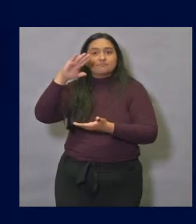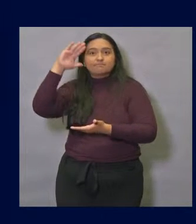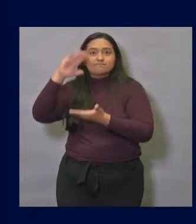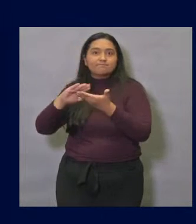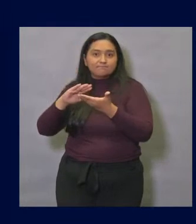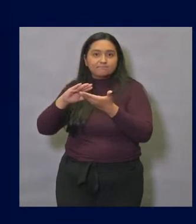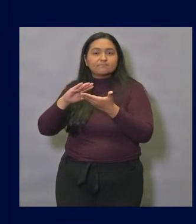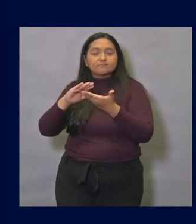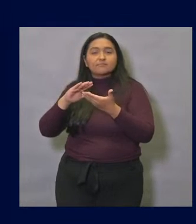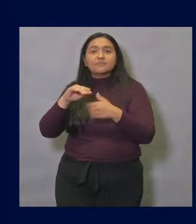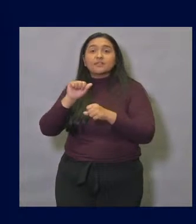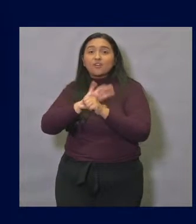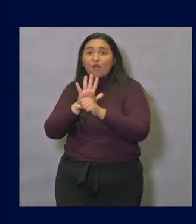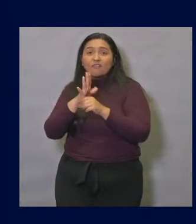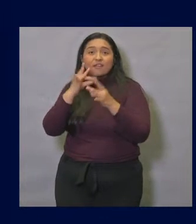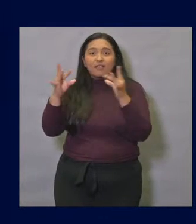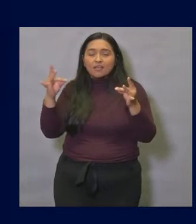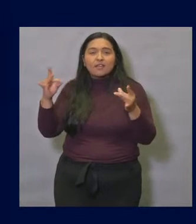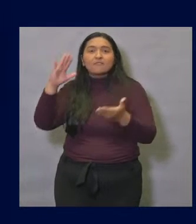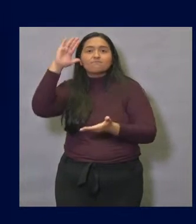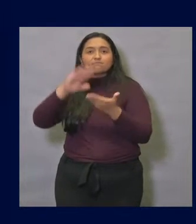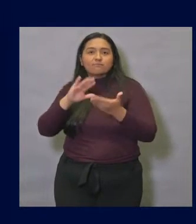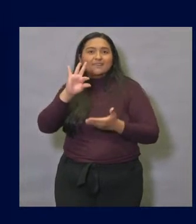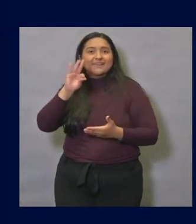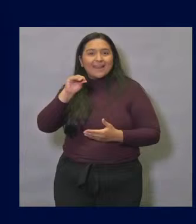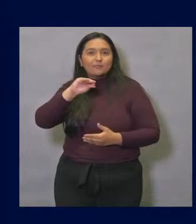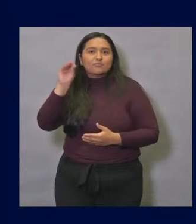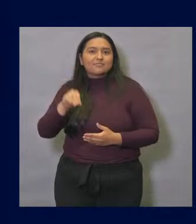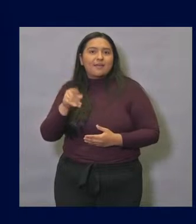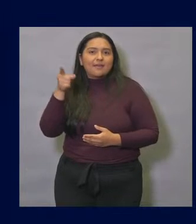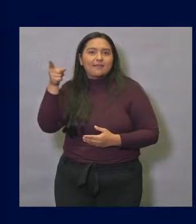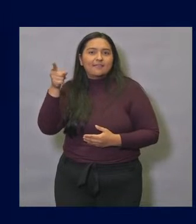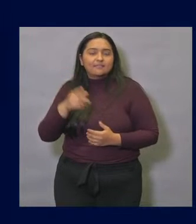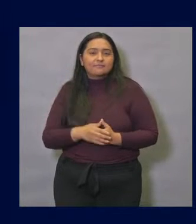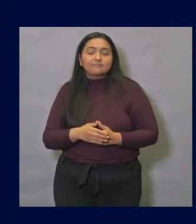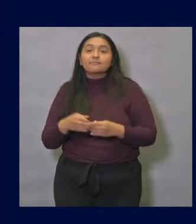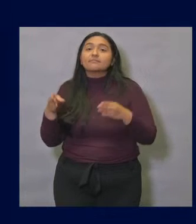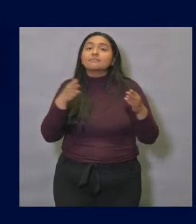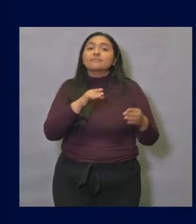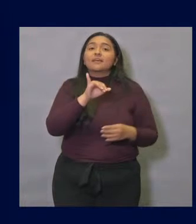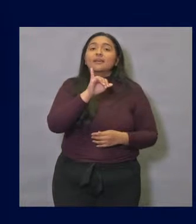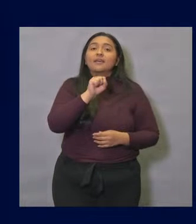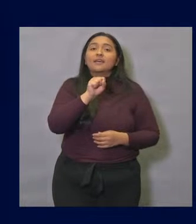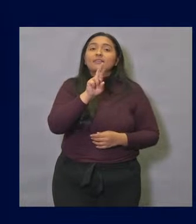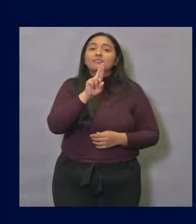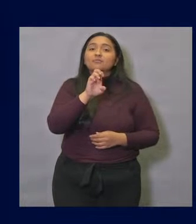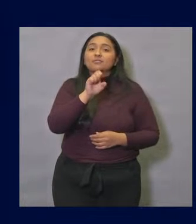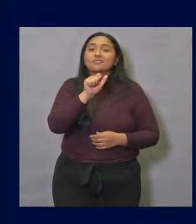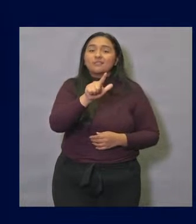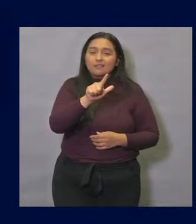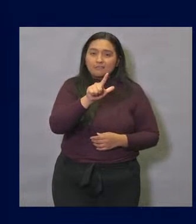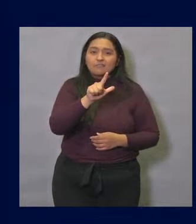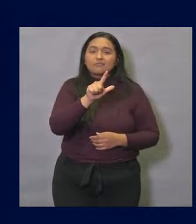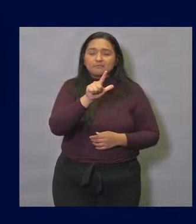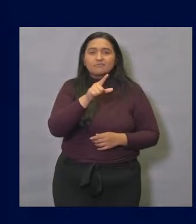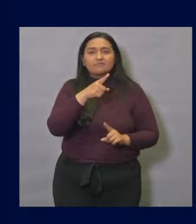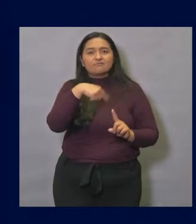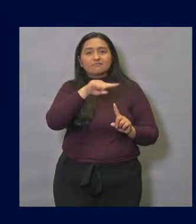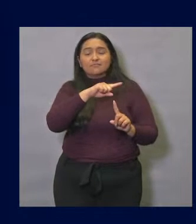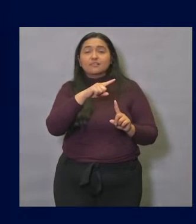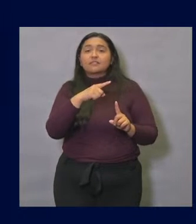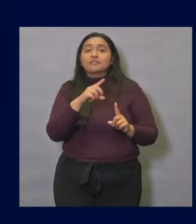en aproximadamente un 90%. E Israel, donde casi el 60% de todos los adultos han